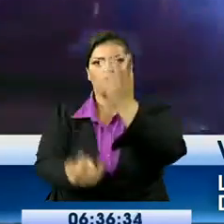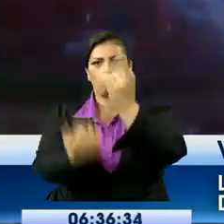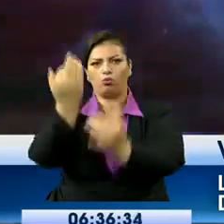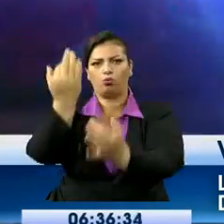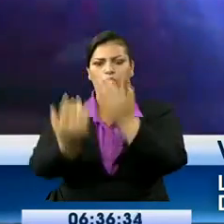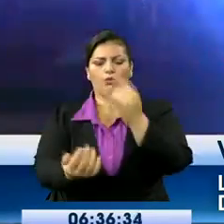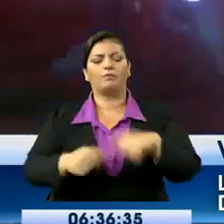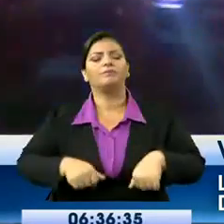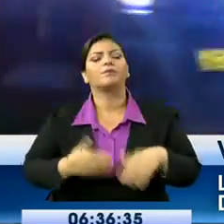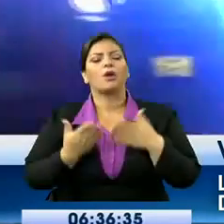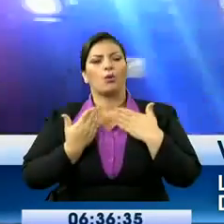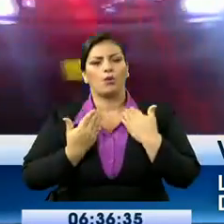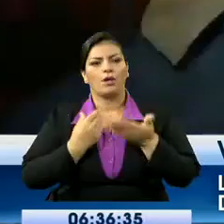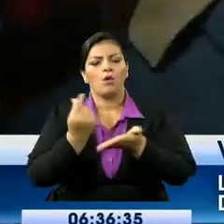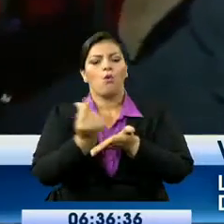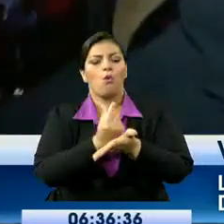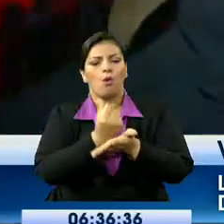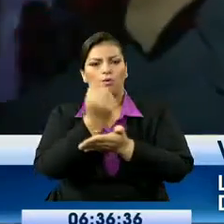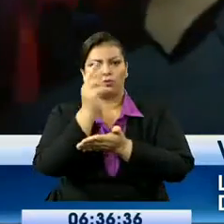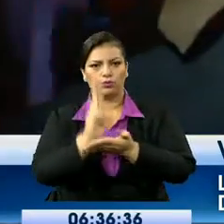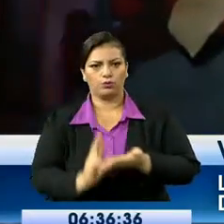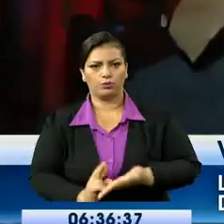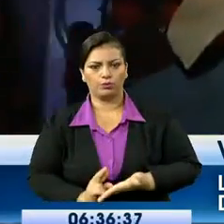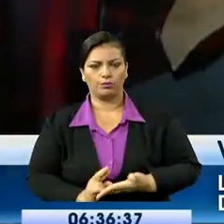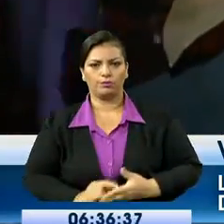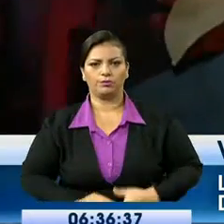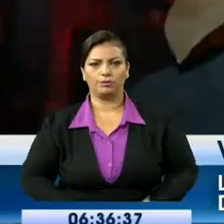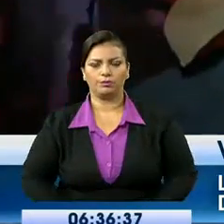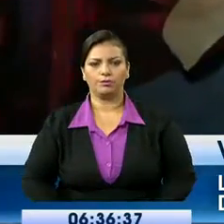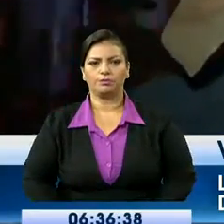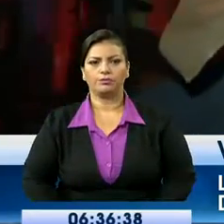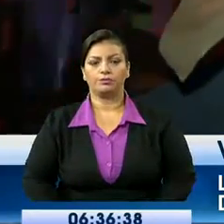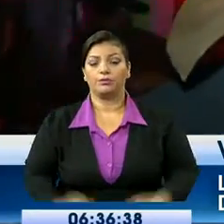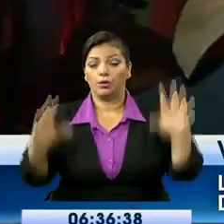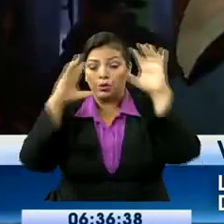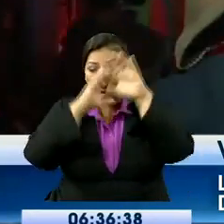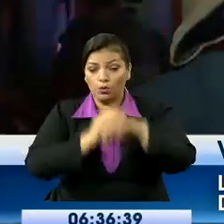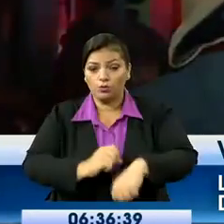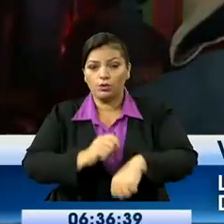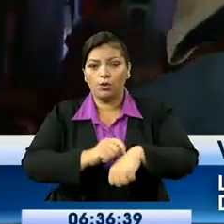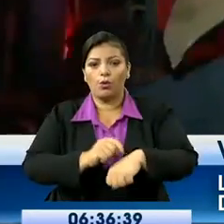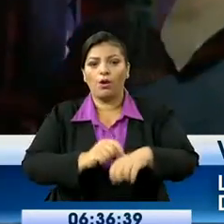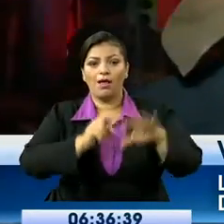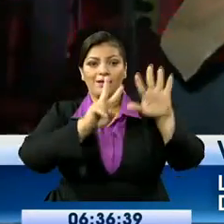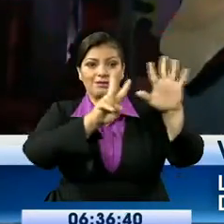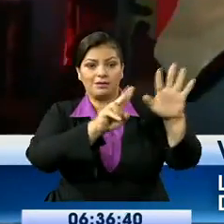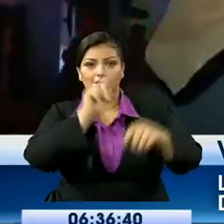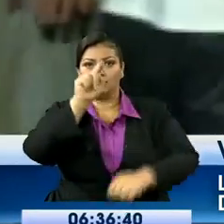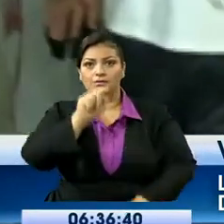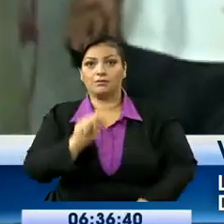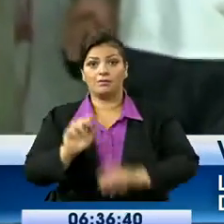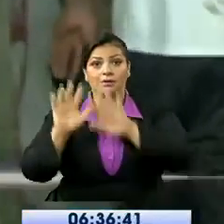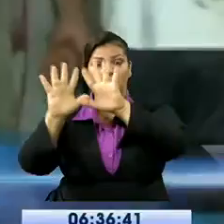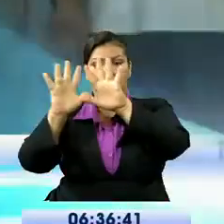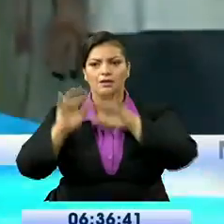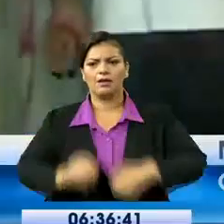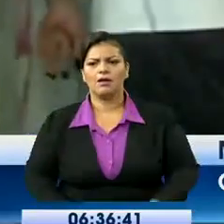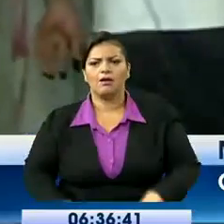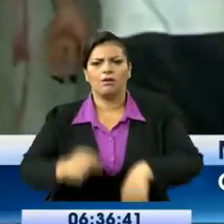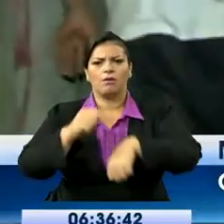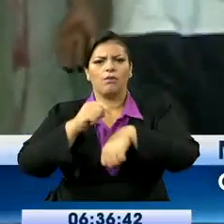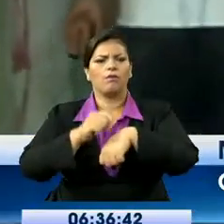Guasmo Sur, en Guayaquil. Aproximadamente a las 7 y 10 de la noche, la alarma de incendio,